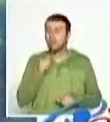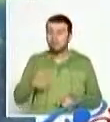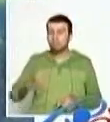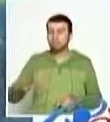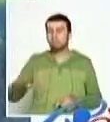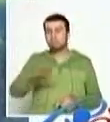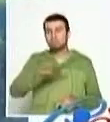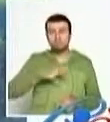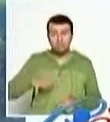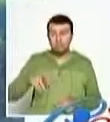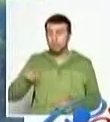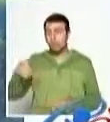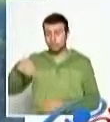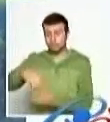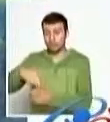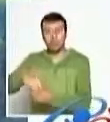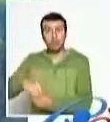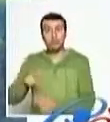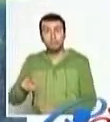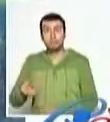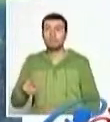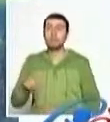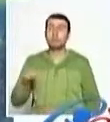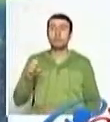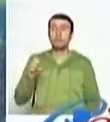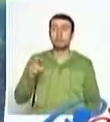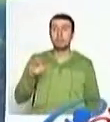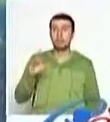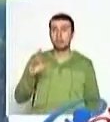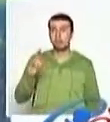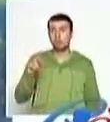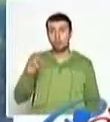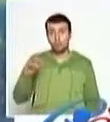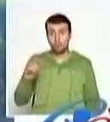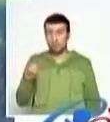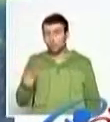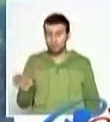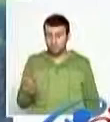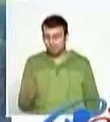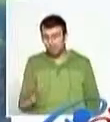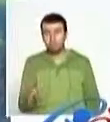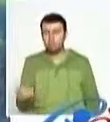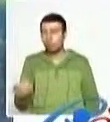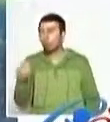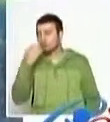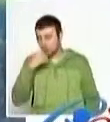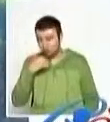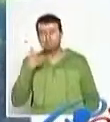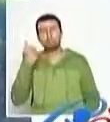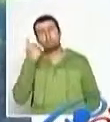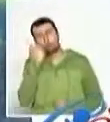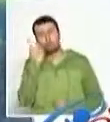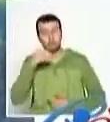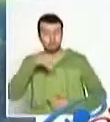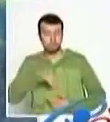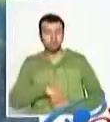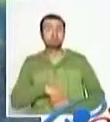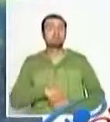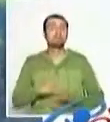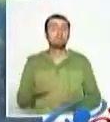el mercurio es un metal altamente tóxico para el sistema nervioso central y periférico.